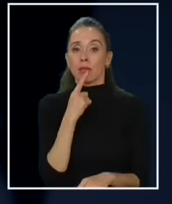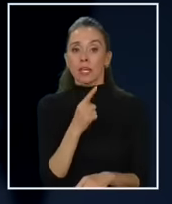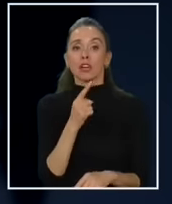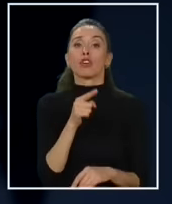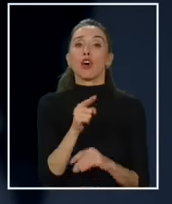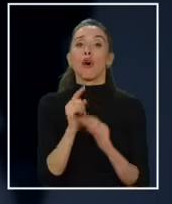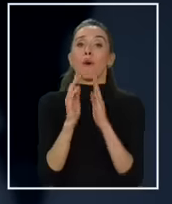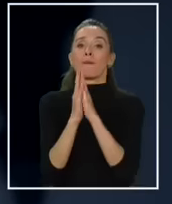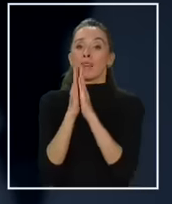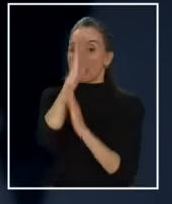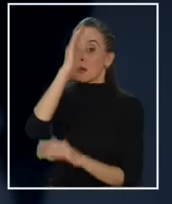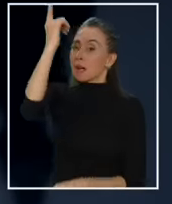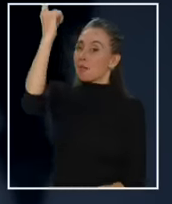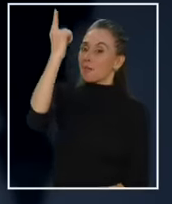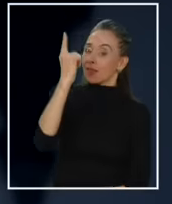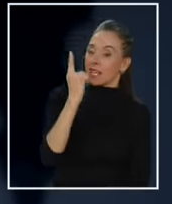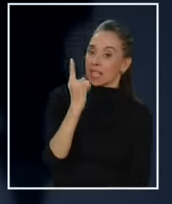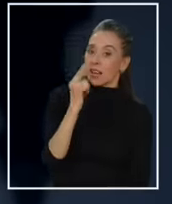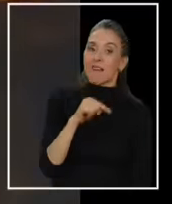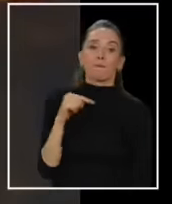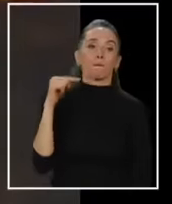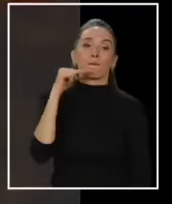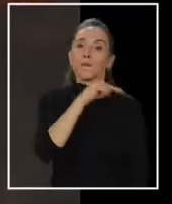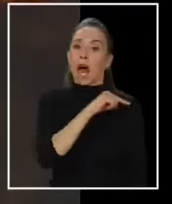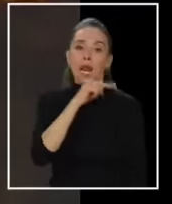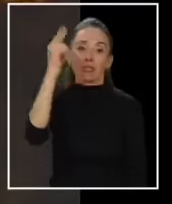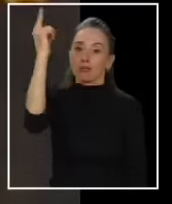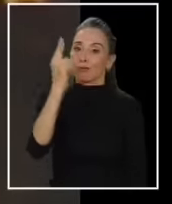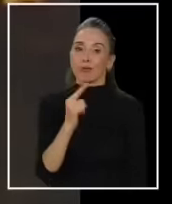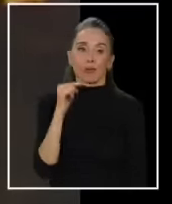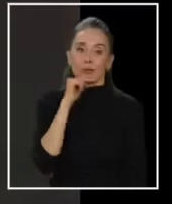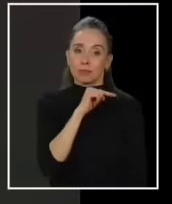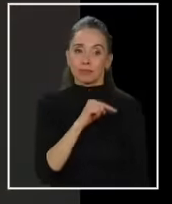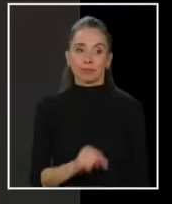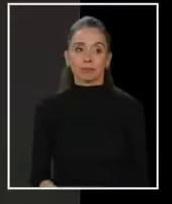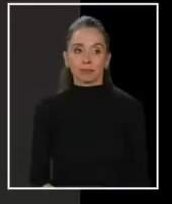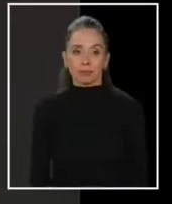las apariciones o supuestas apariciones acá eran falsas.